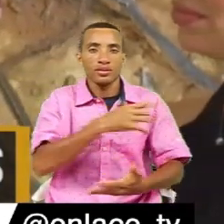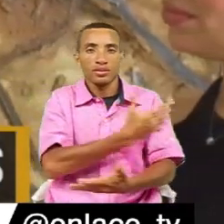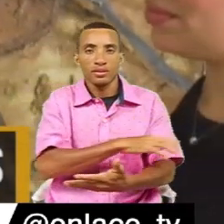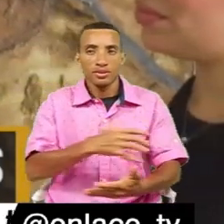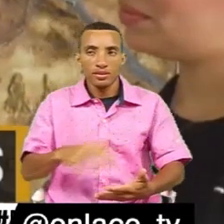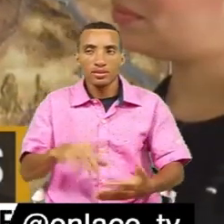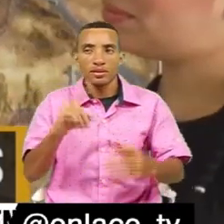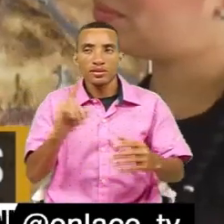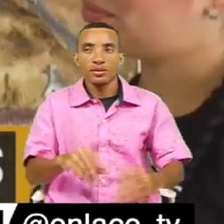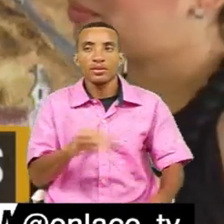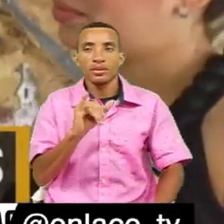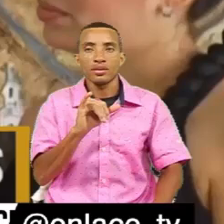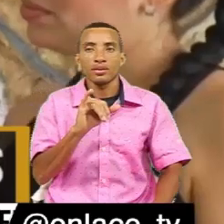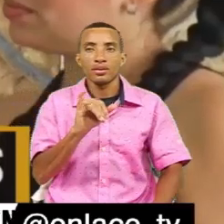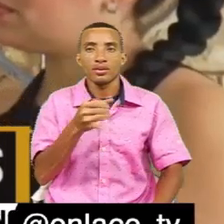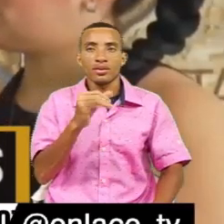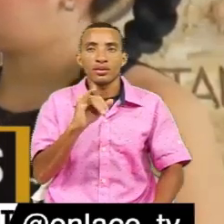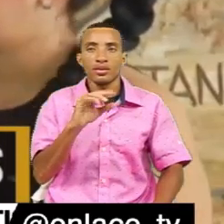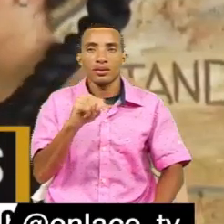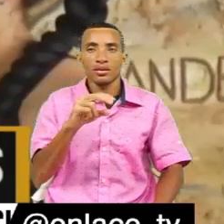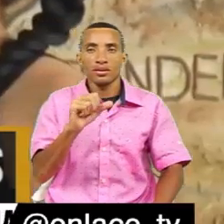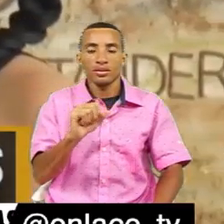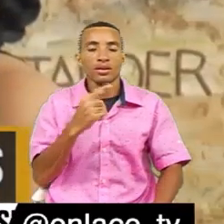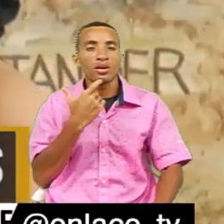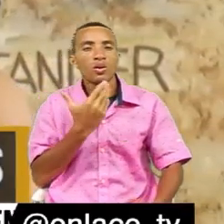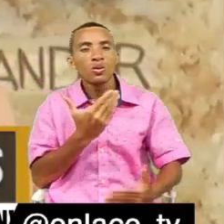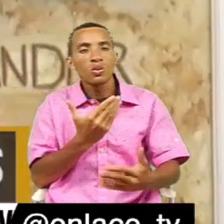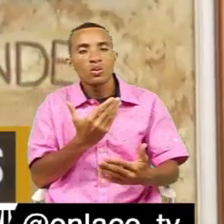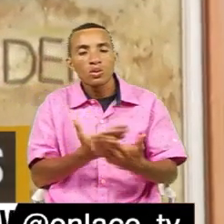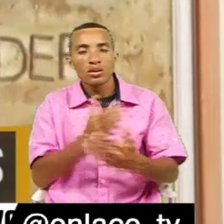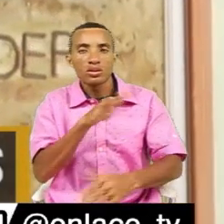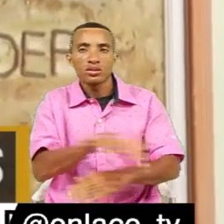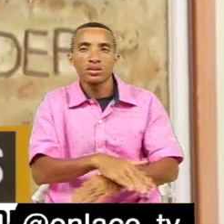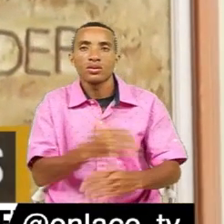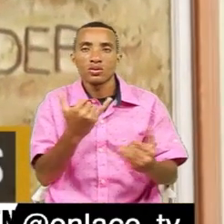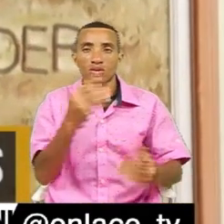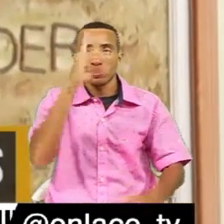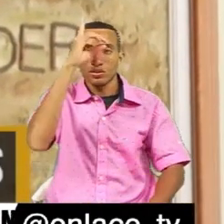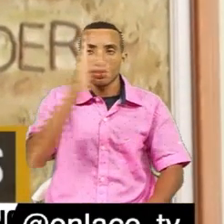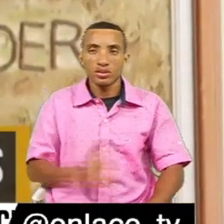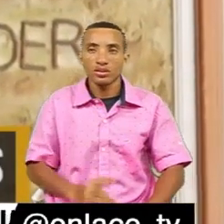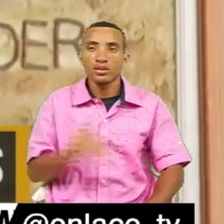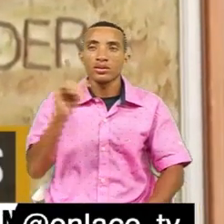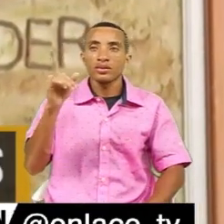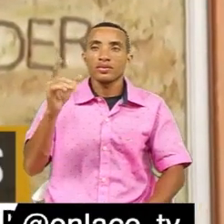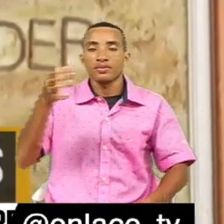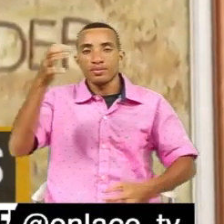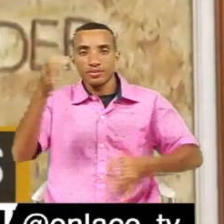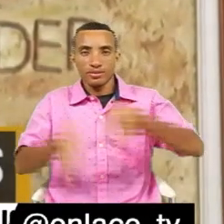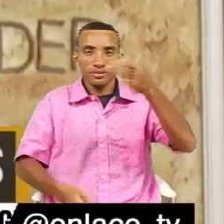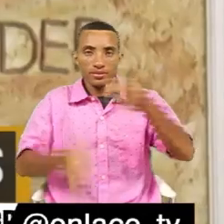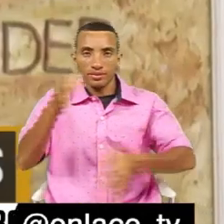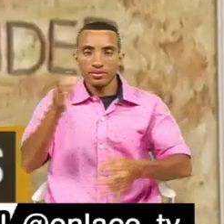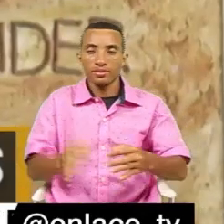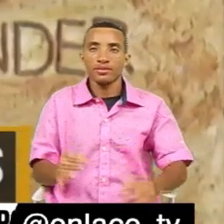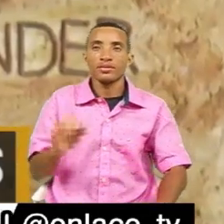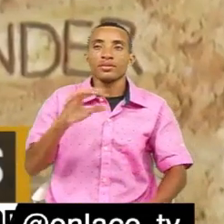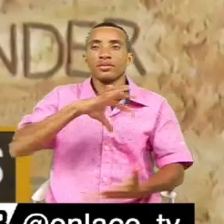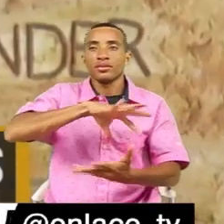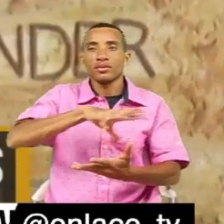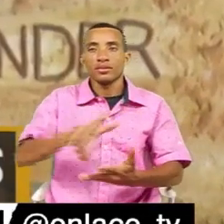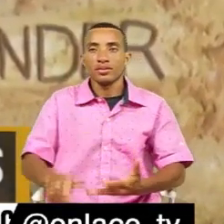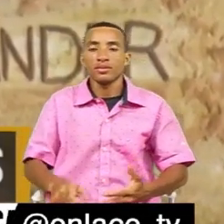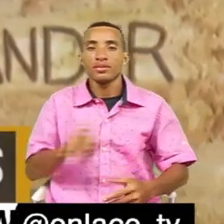Lina Marcela Lucumí. Con las buenas tardes, Lina. Hoy se ha conocido una decisión única del Tribunal Administrativo de Santander sobre el señor